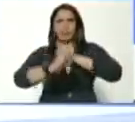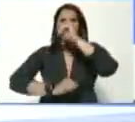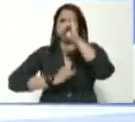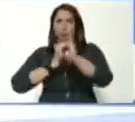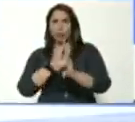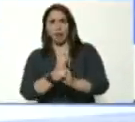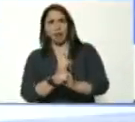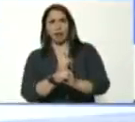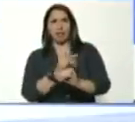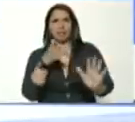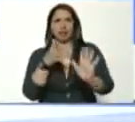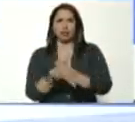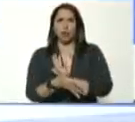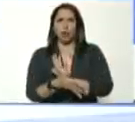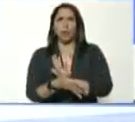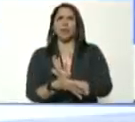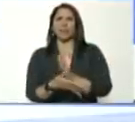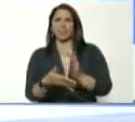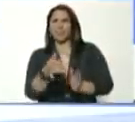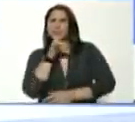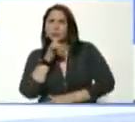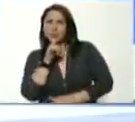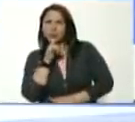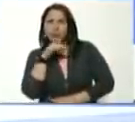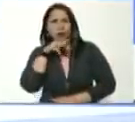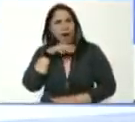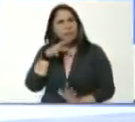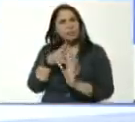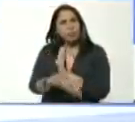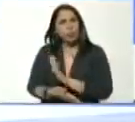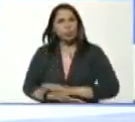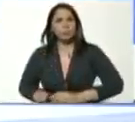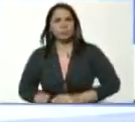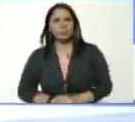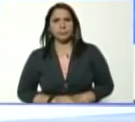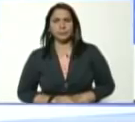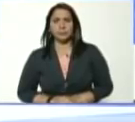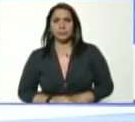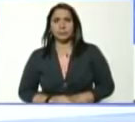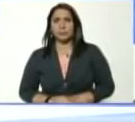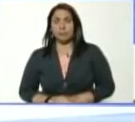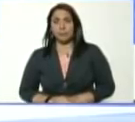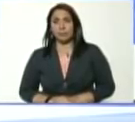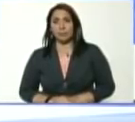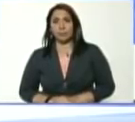internacionales, de los cables a nivel mundial, hablan de una situación